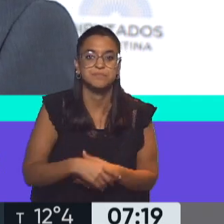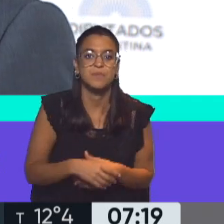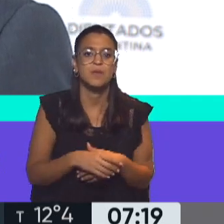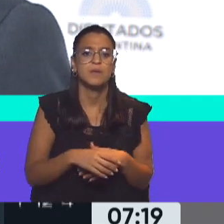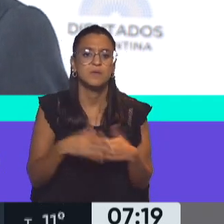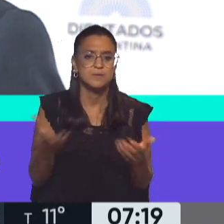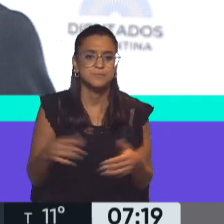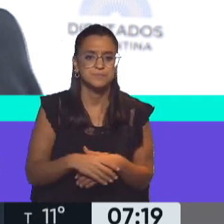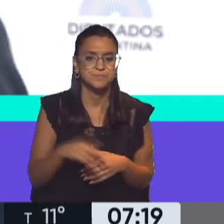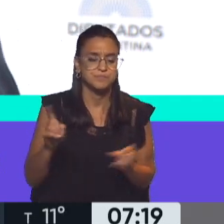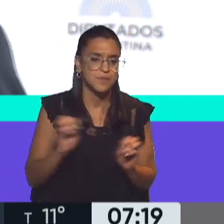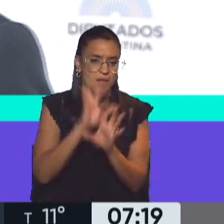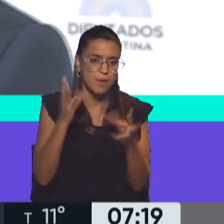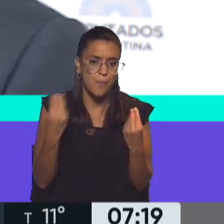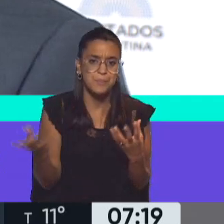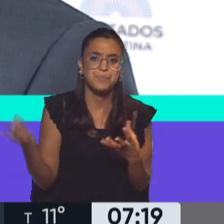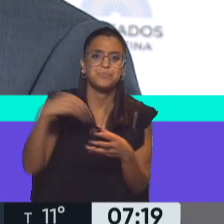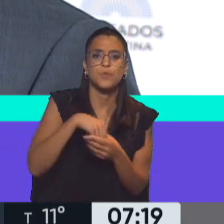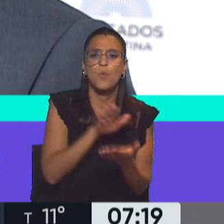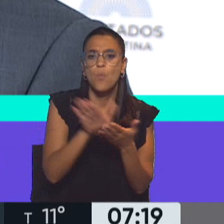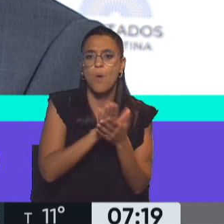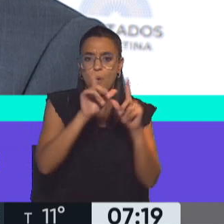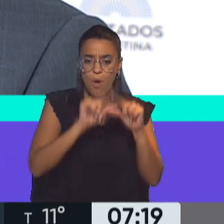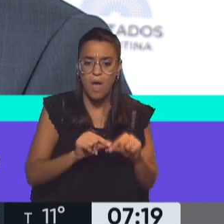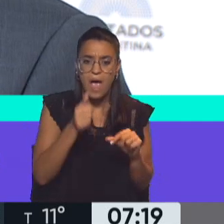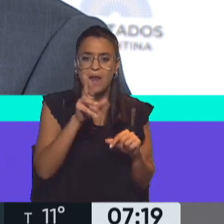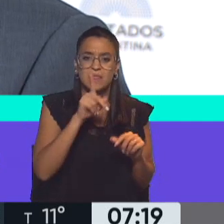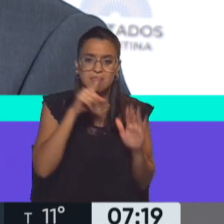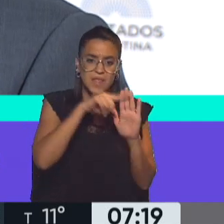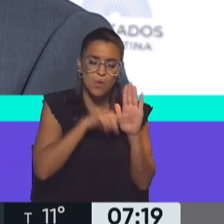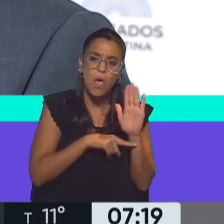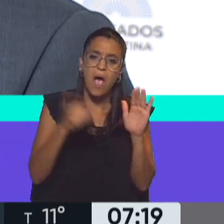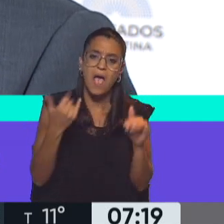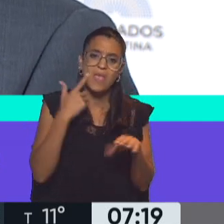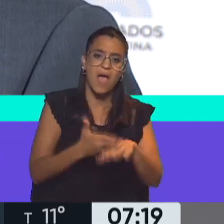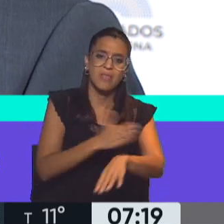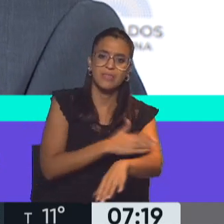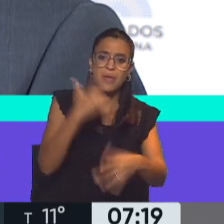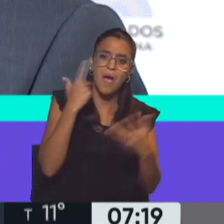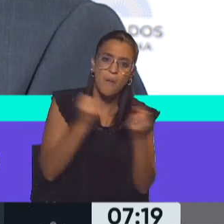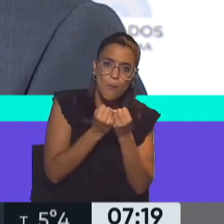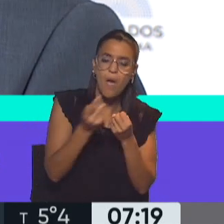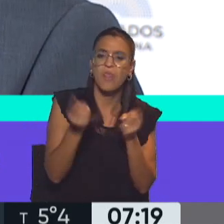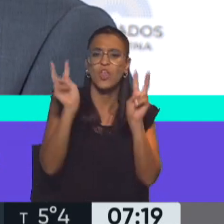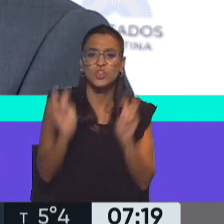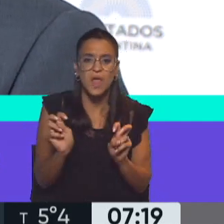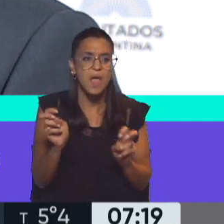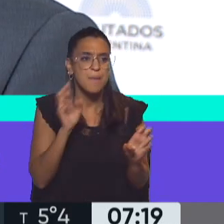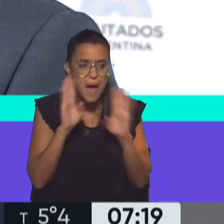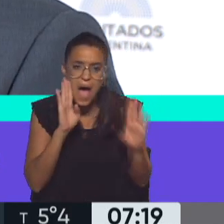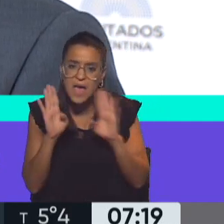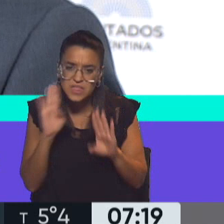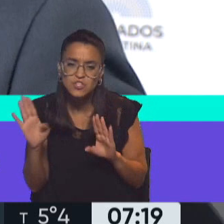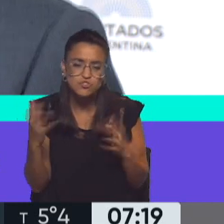Bueno, está claro que la incorporación de nuevos artículos tiene que ver con diversos acuerdos y con diversos temas que se han escuchado